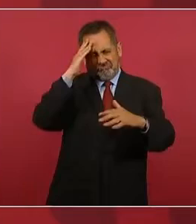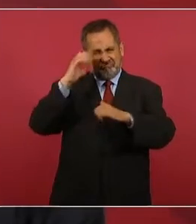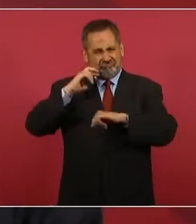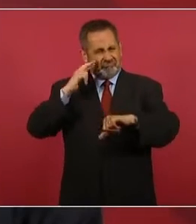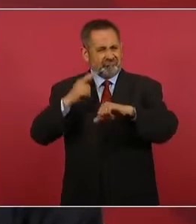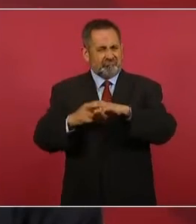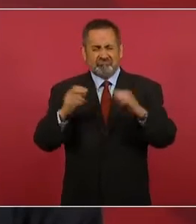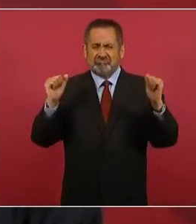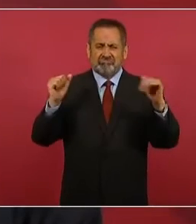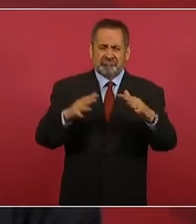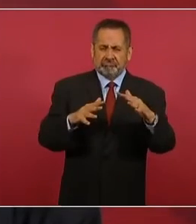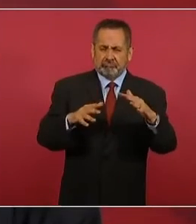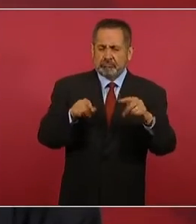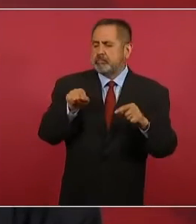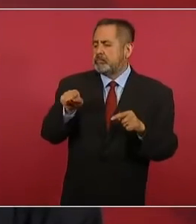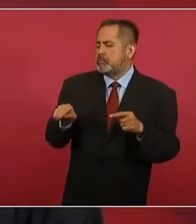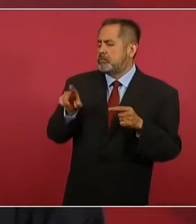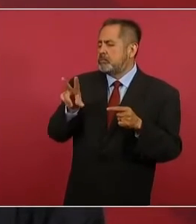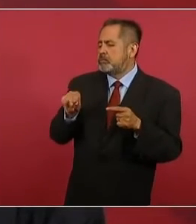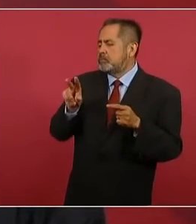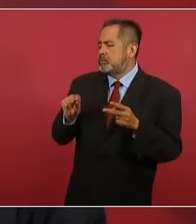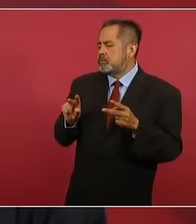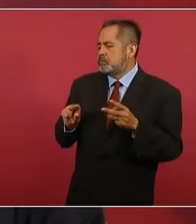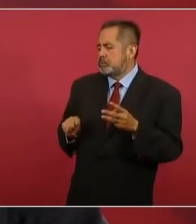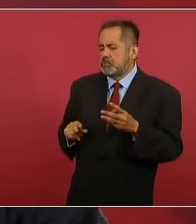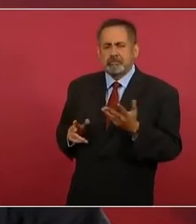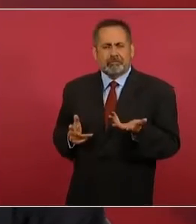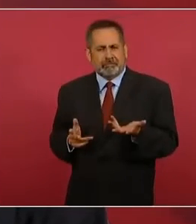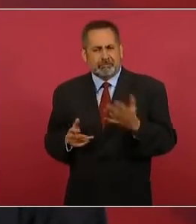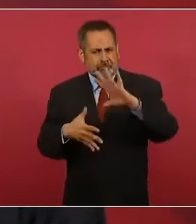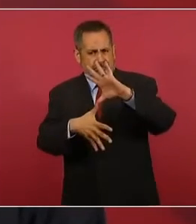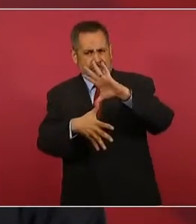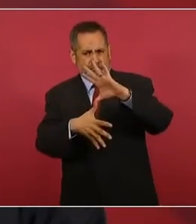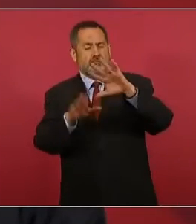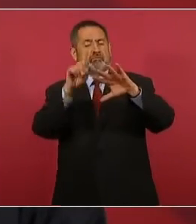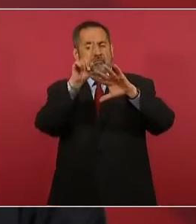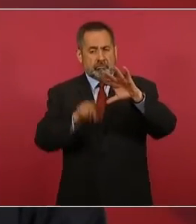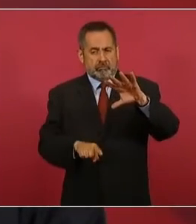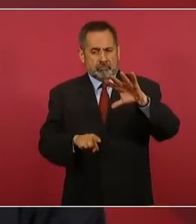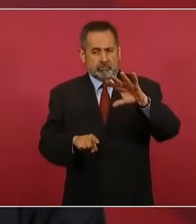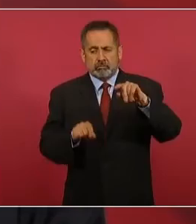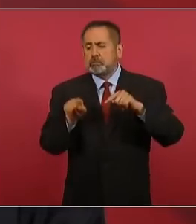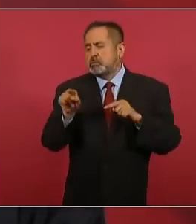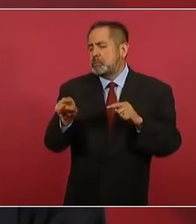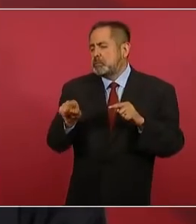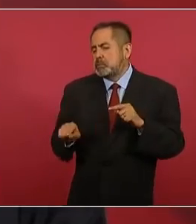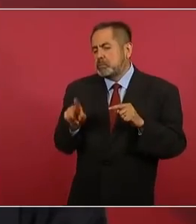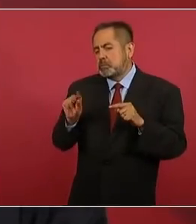sin todos los países de las Américas.